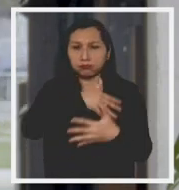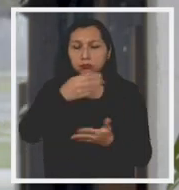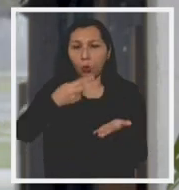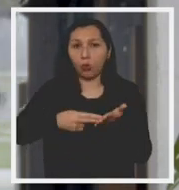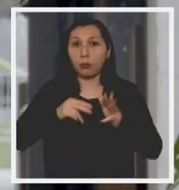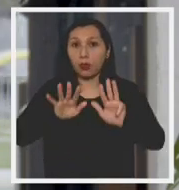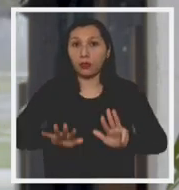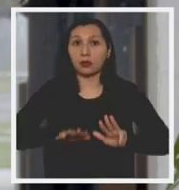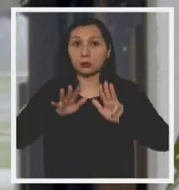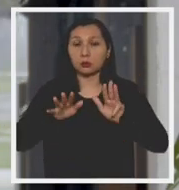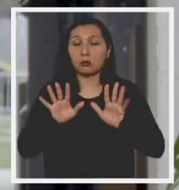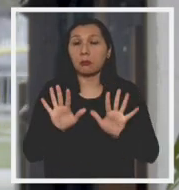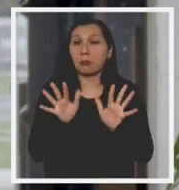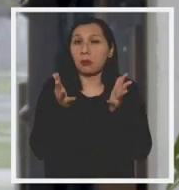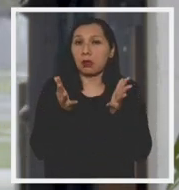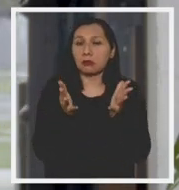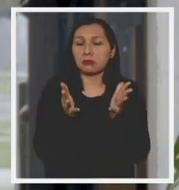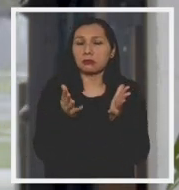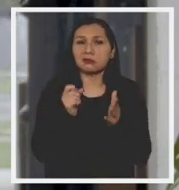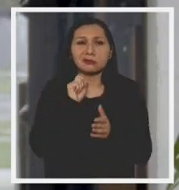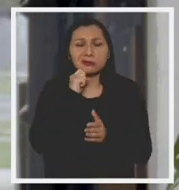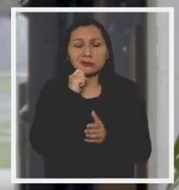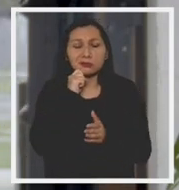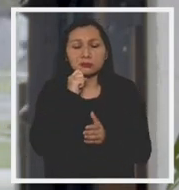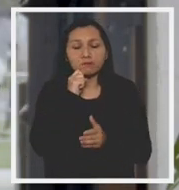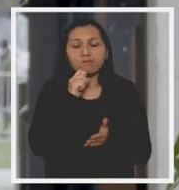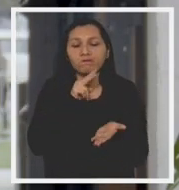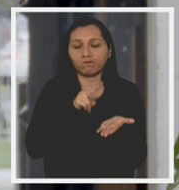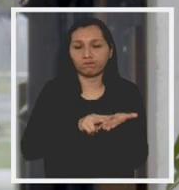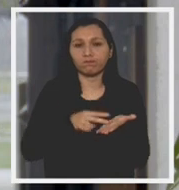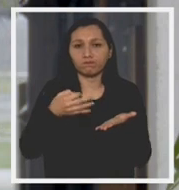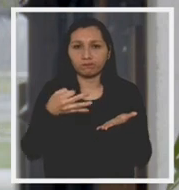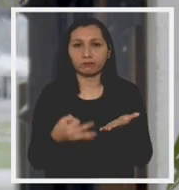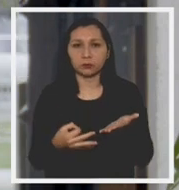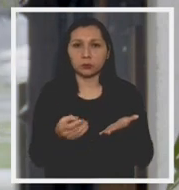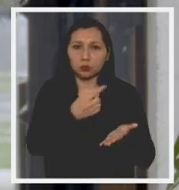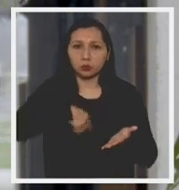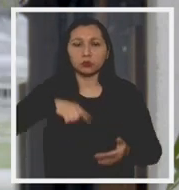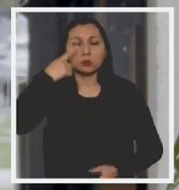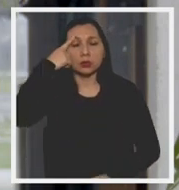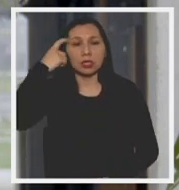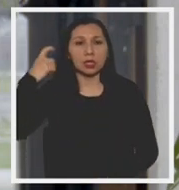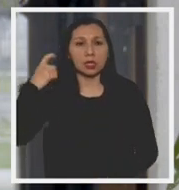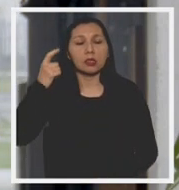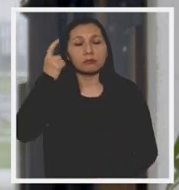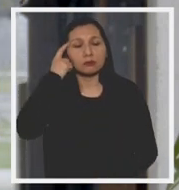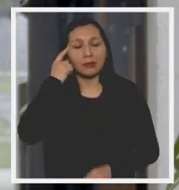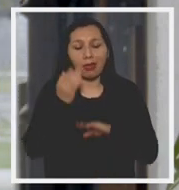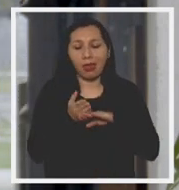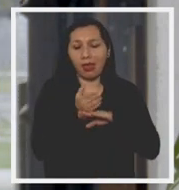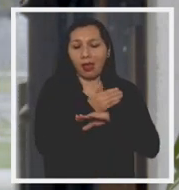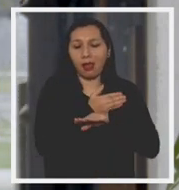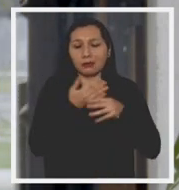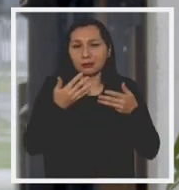2019 que pareciera no hacer más que reafirmar nuestras creencias y convicciones